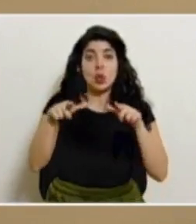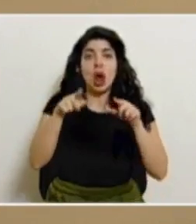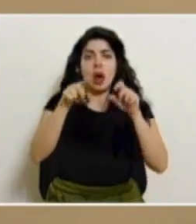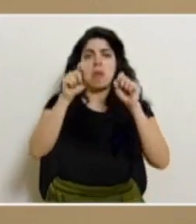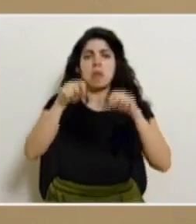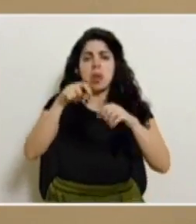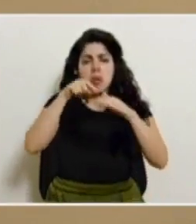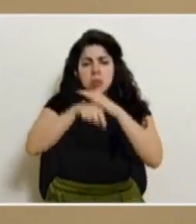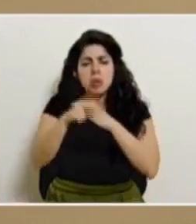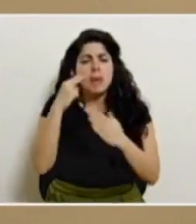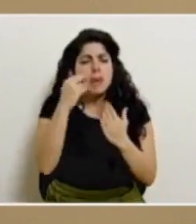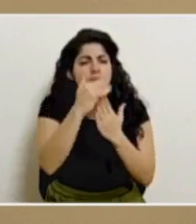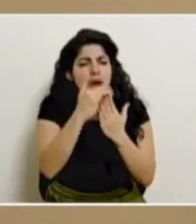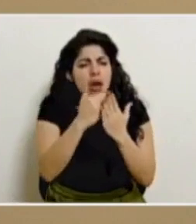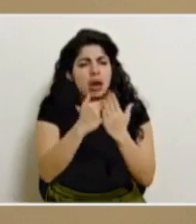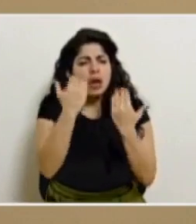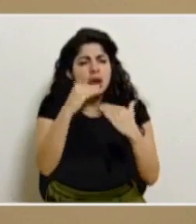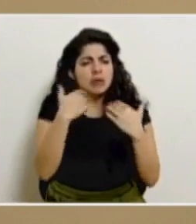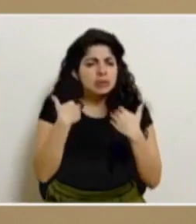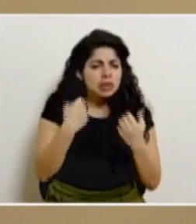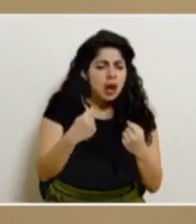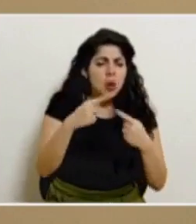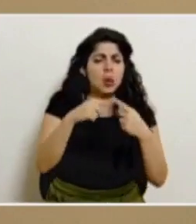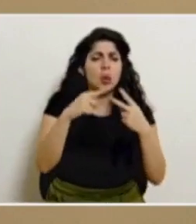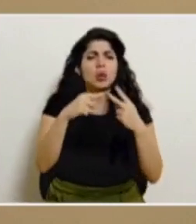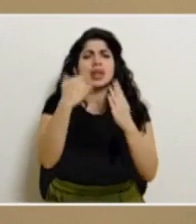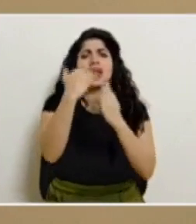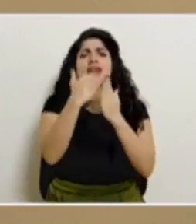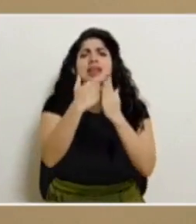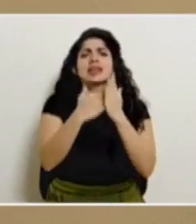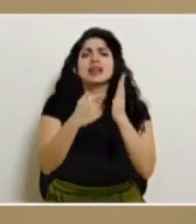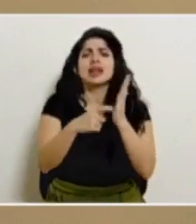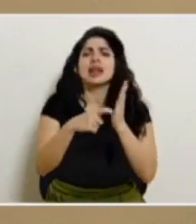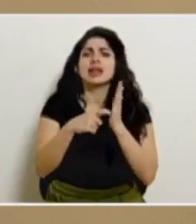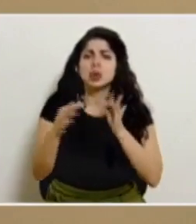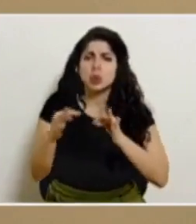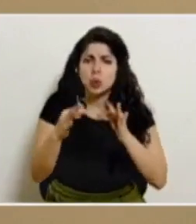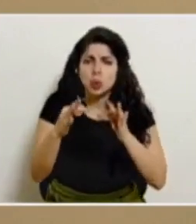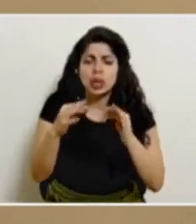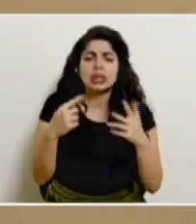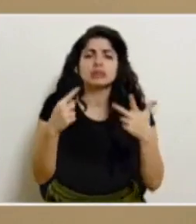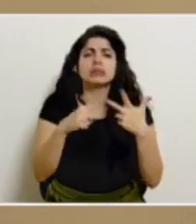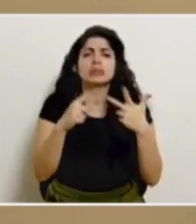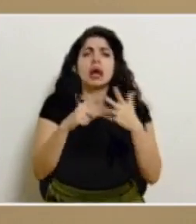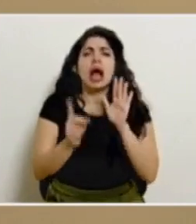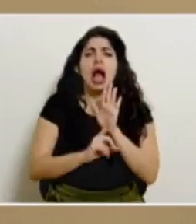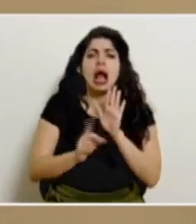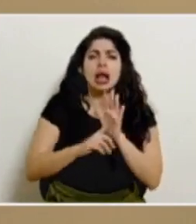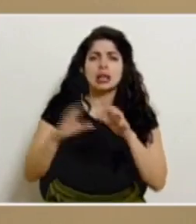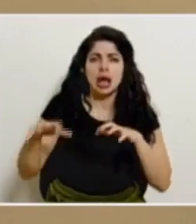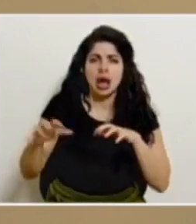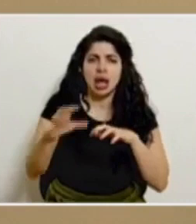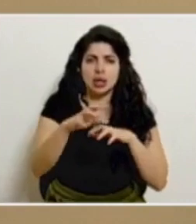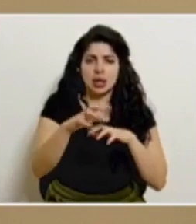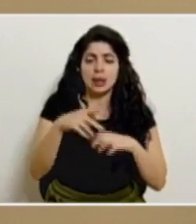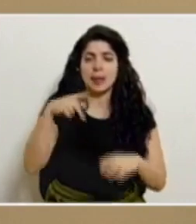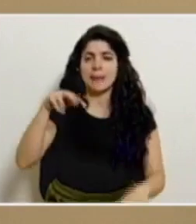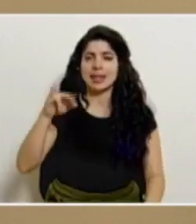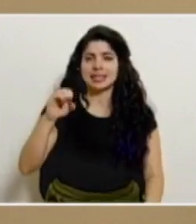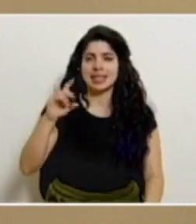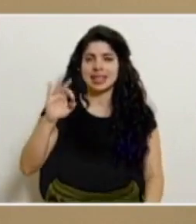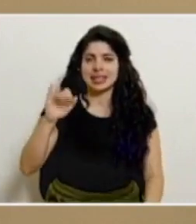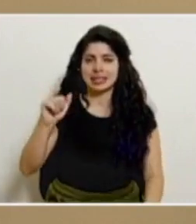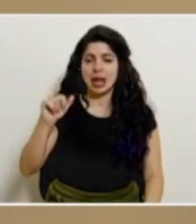consultar las medidas sanitarias la lista de requisitos turísticos y las alertas en los distintos cantones presidencia